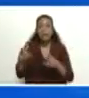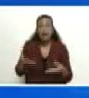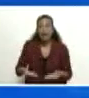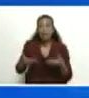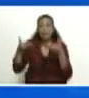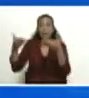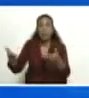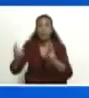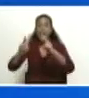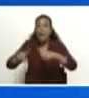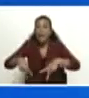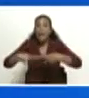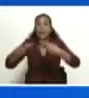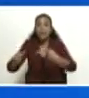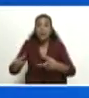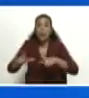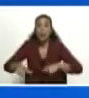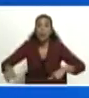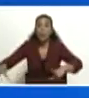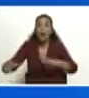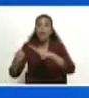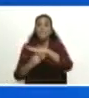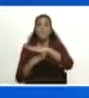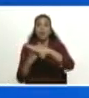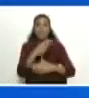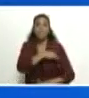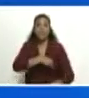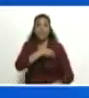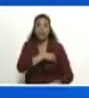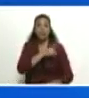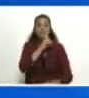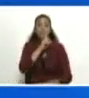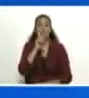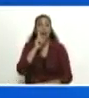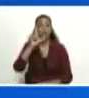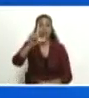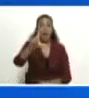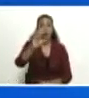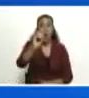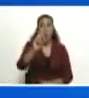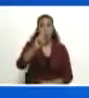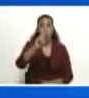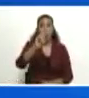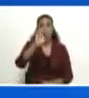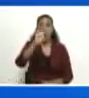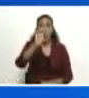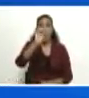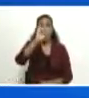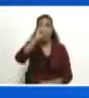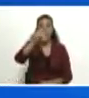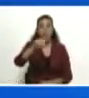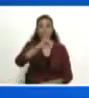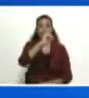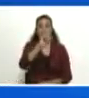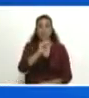entregando, reinaugurada, la base de misiones Lorenza Malavé. ¡Adelante, Cumaná!